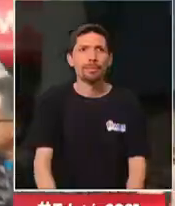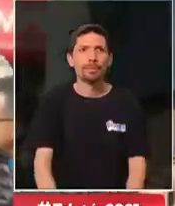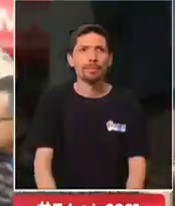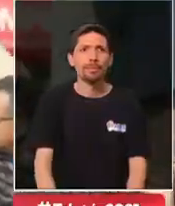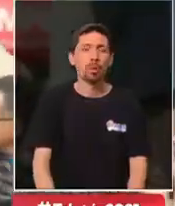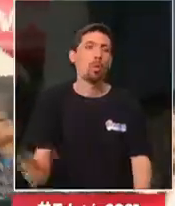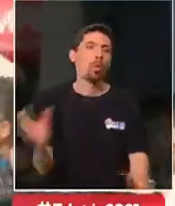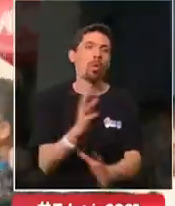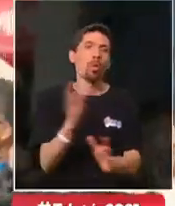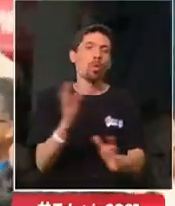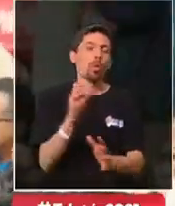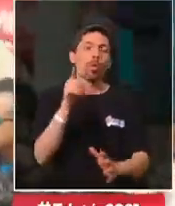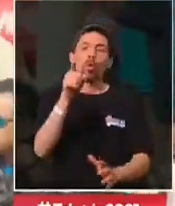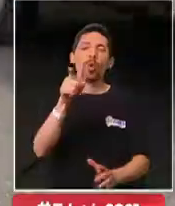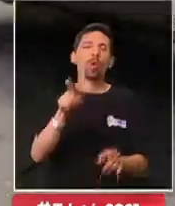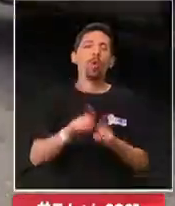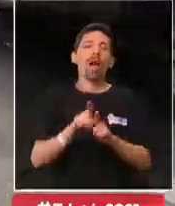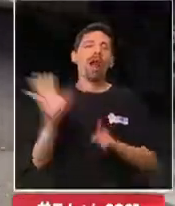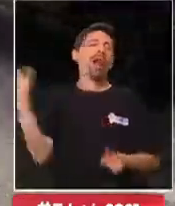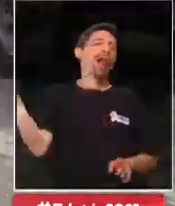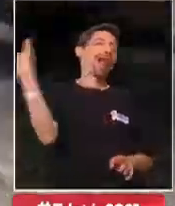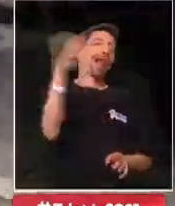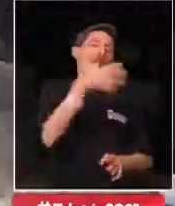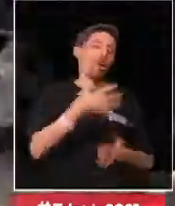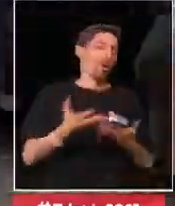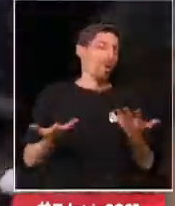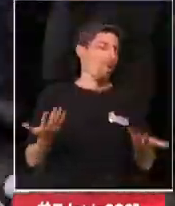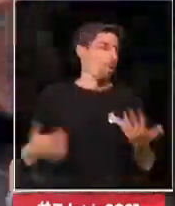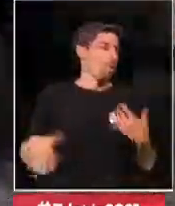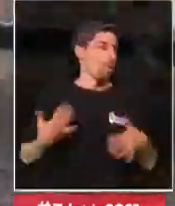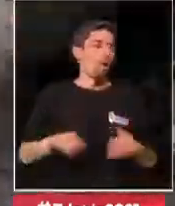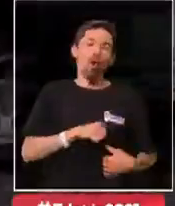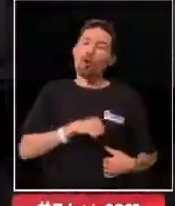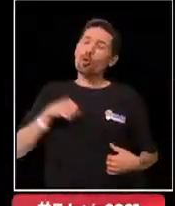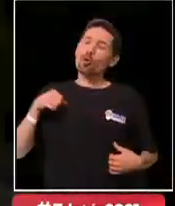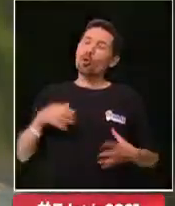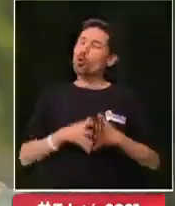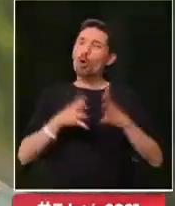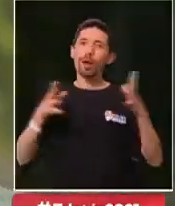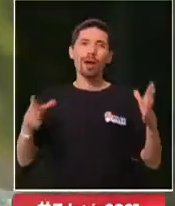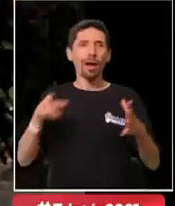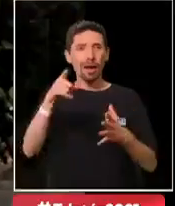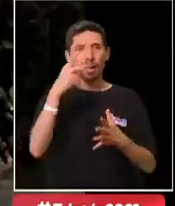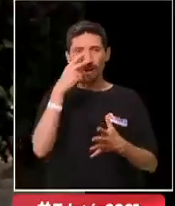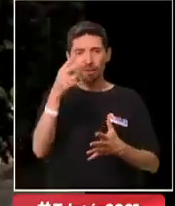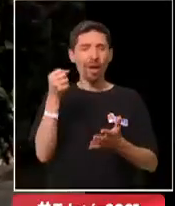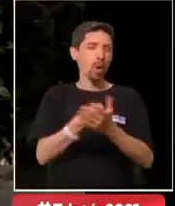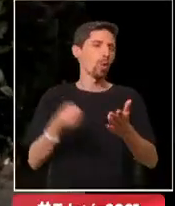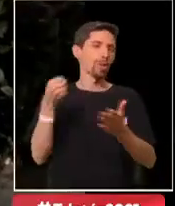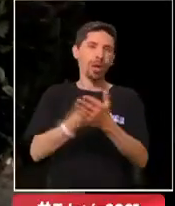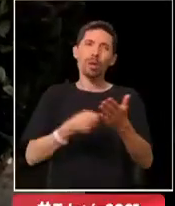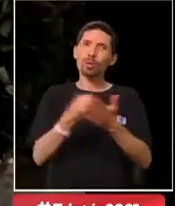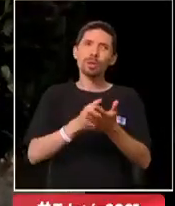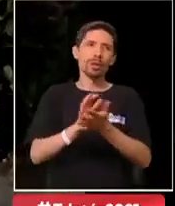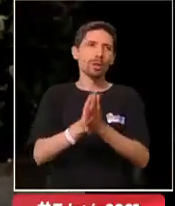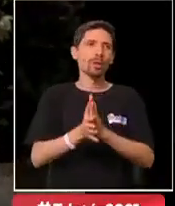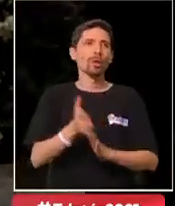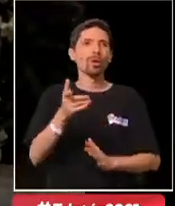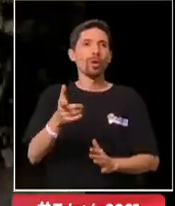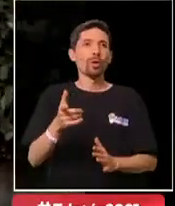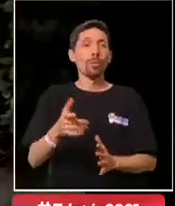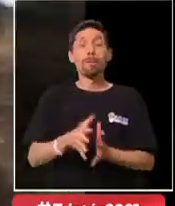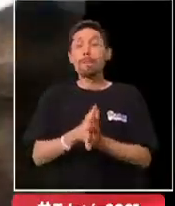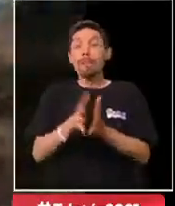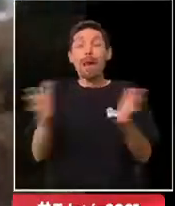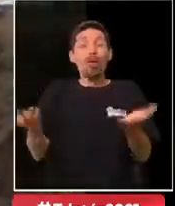Tremenda la Génesis, es una leona. Un orgullo tremendo porque nosotros hemos visto todo lo que ella ha luchado. No hay mayor